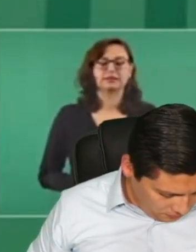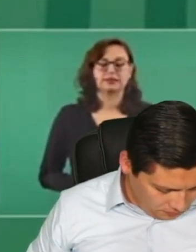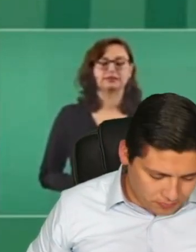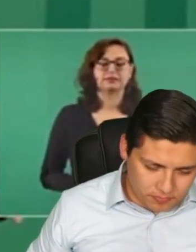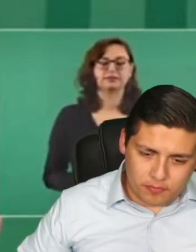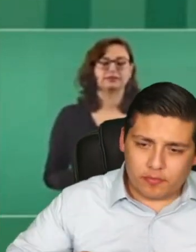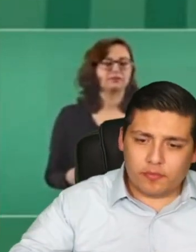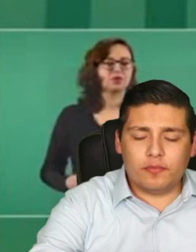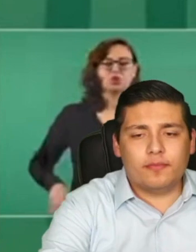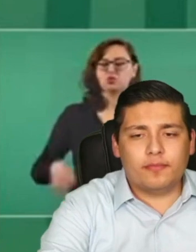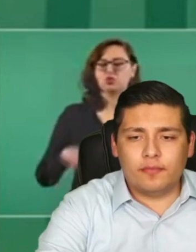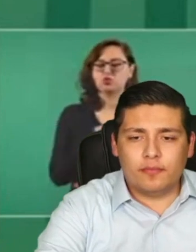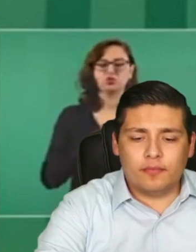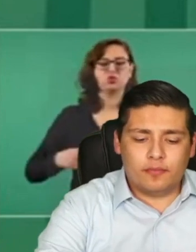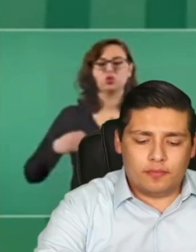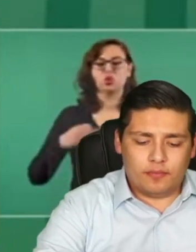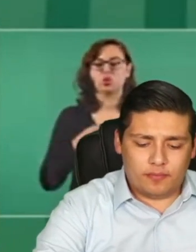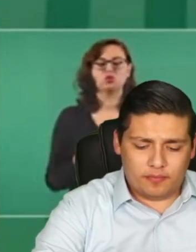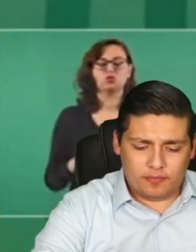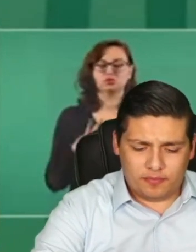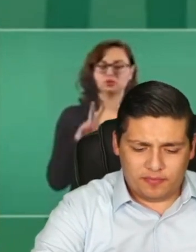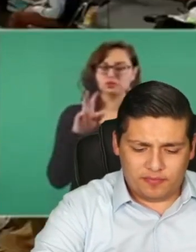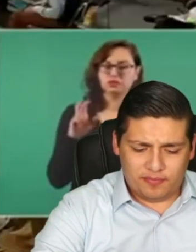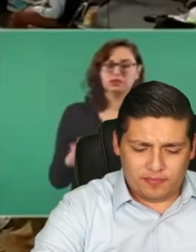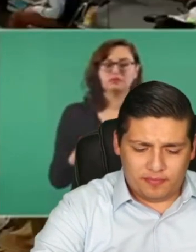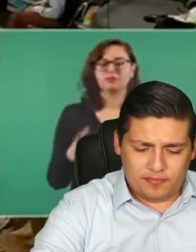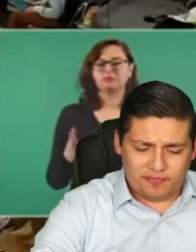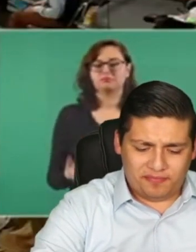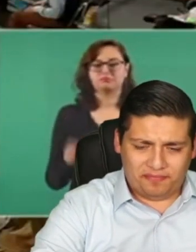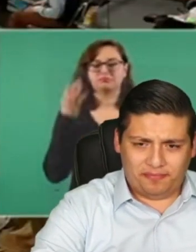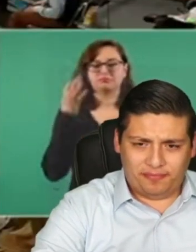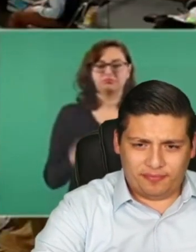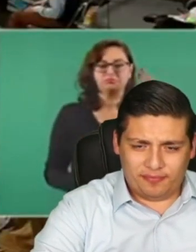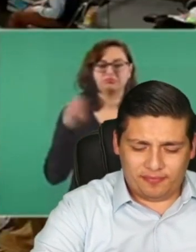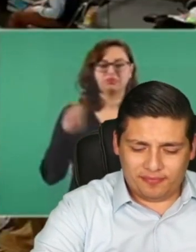lo relacionado con la impartición de justicia en el país y en el mundo.